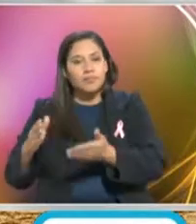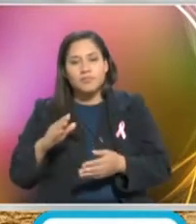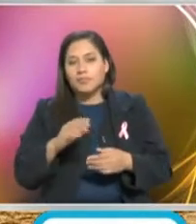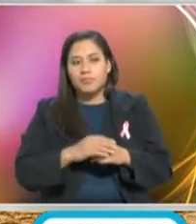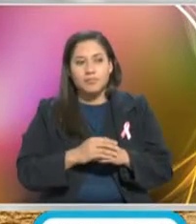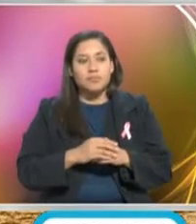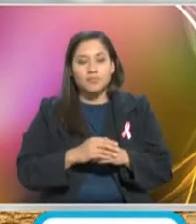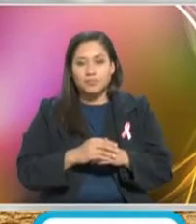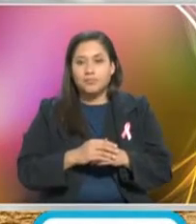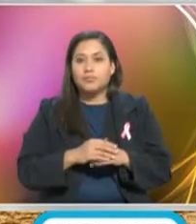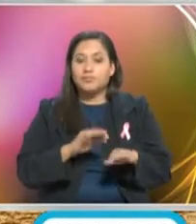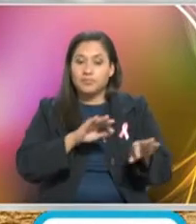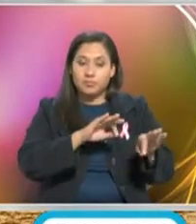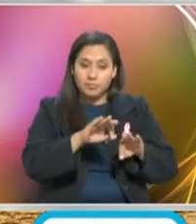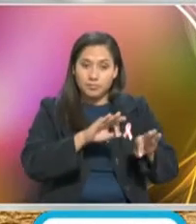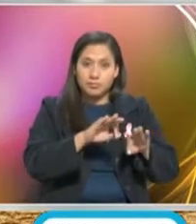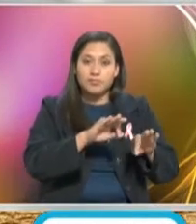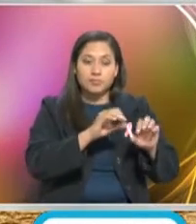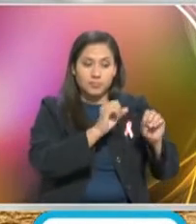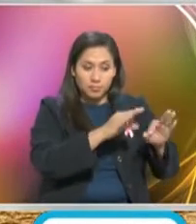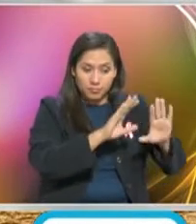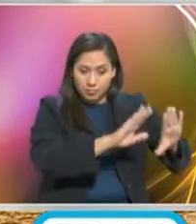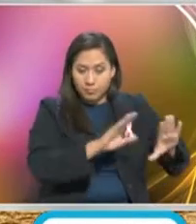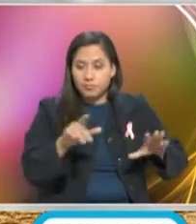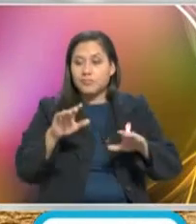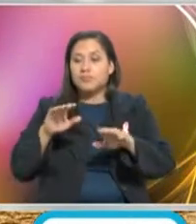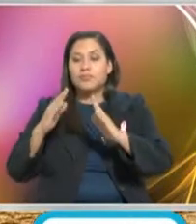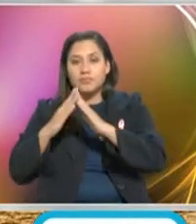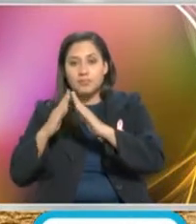pero al sábados. revés, el trabajo en la oficina y la familia en casa? Es que el Todo laboratorio